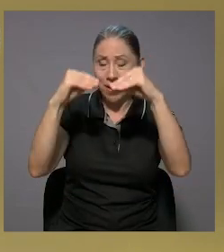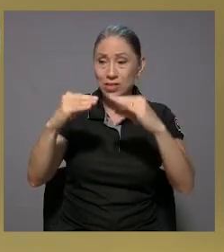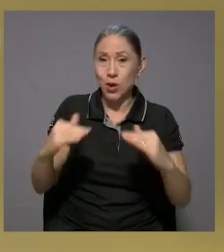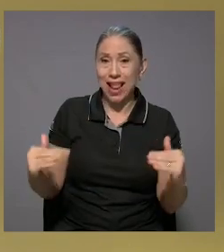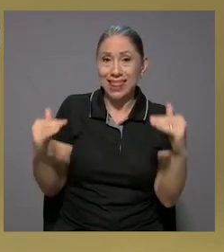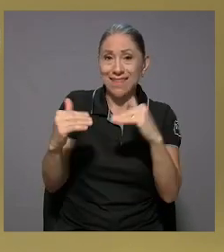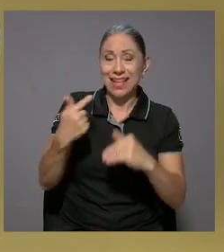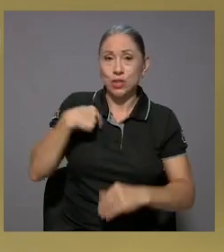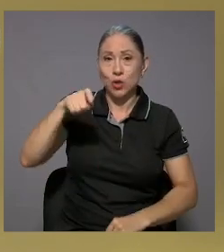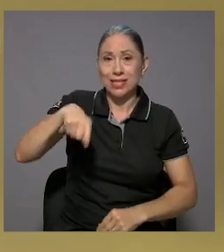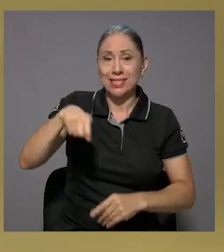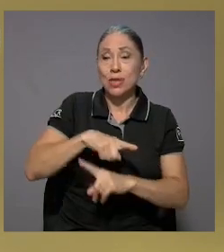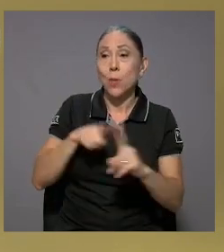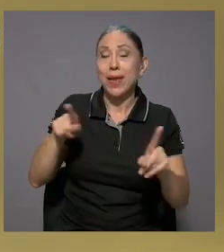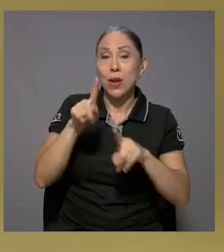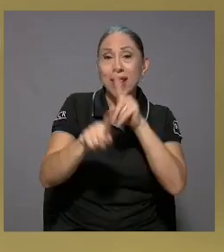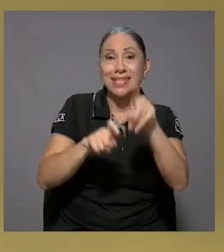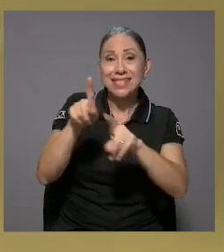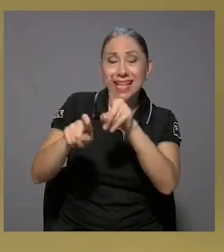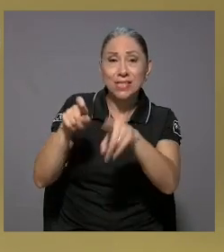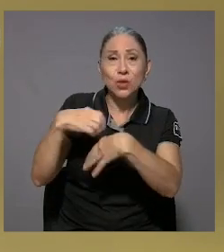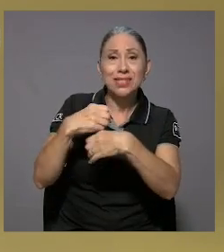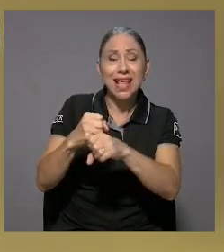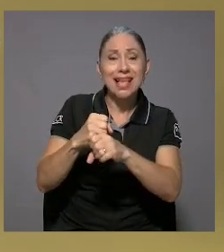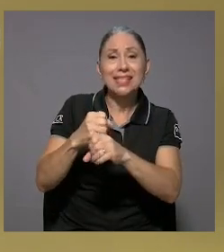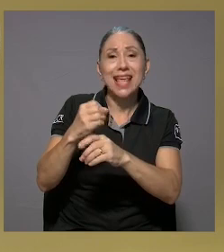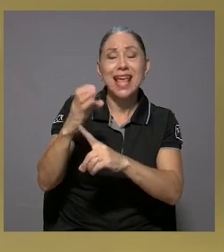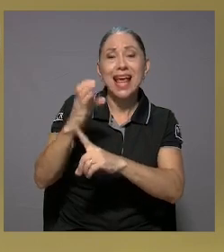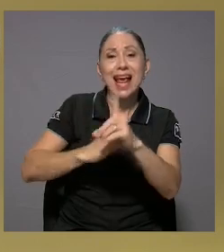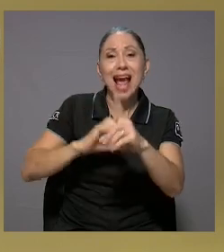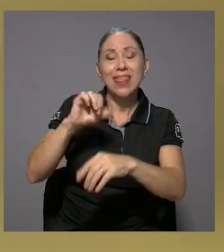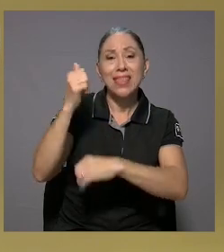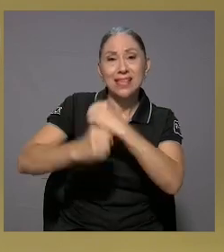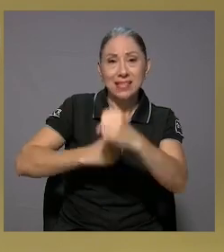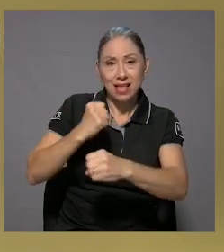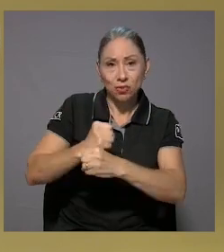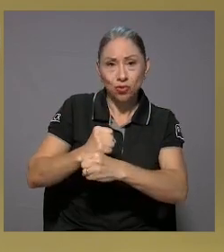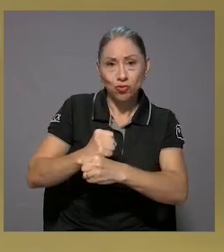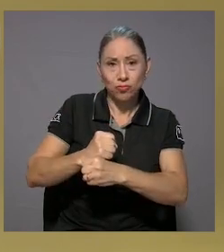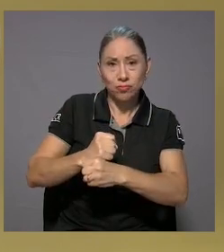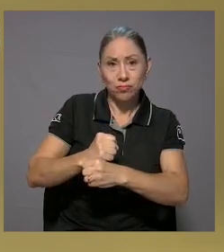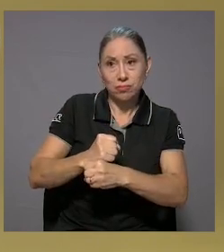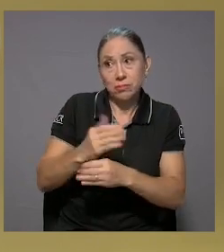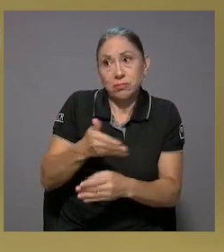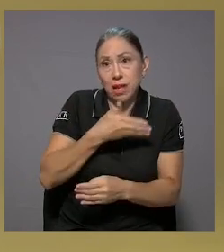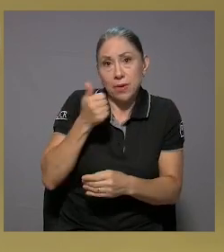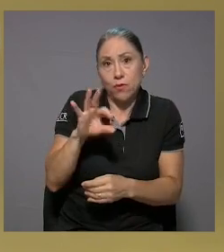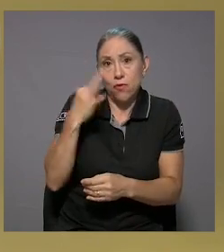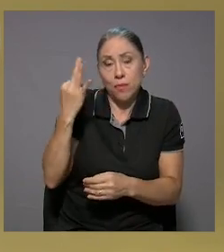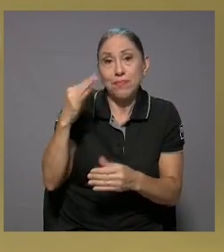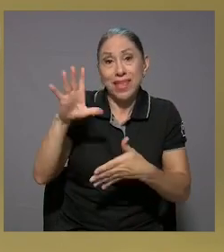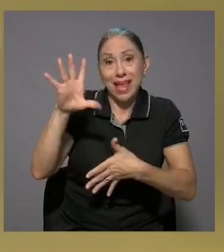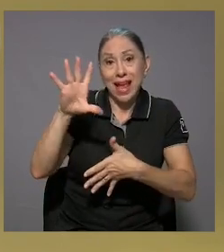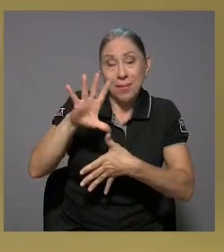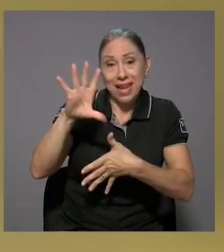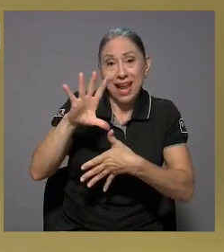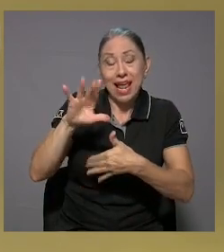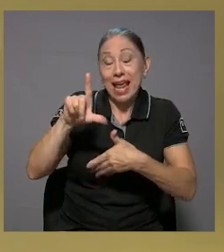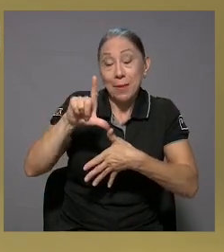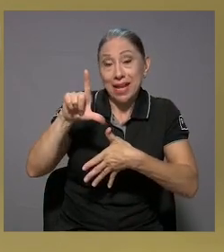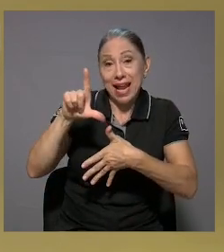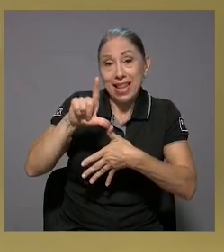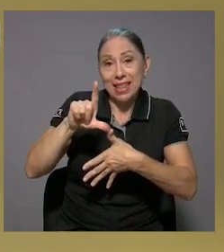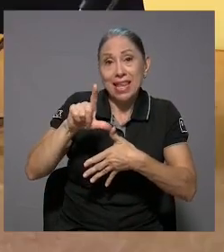¿verdad? Pero el censo se lleva a cabo cada 10 años en el mejor de los escenarios, ¿verdad? Y en América Latina pasa que a veces excede